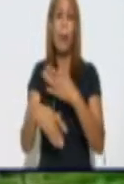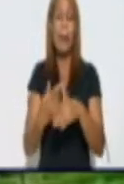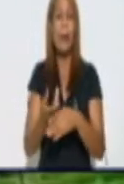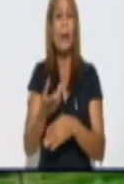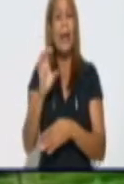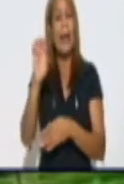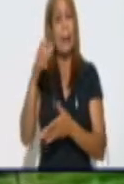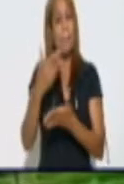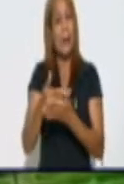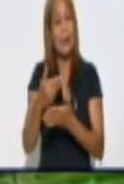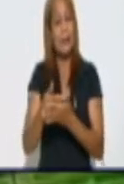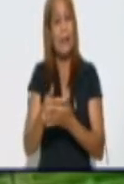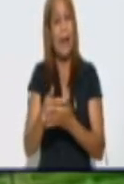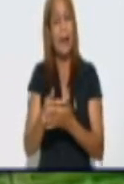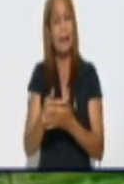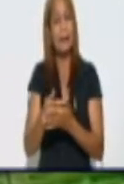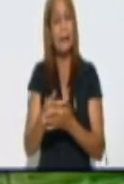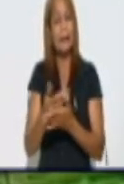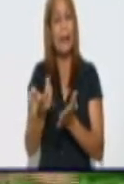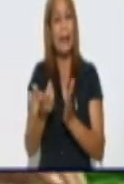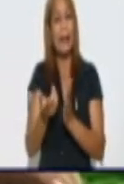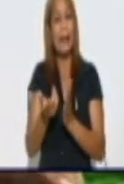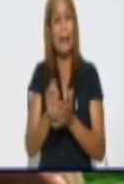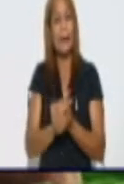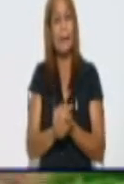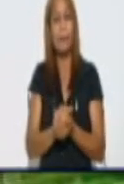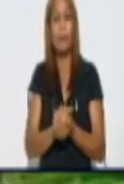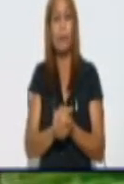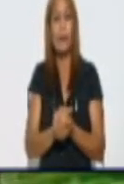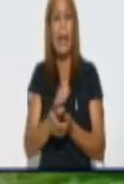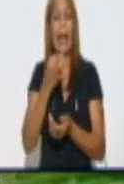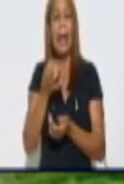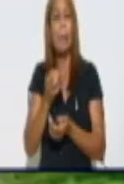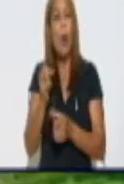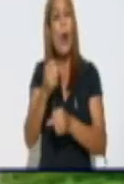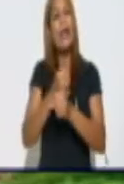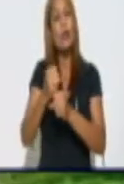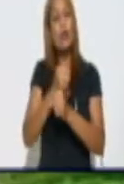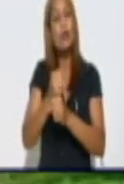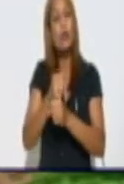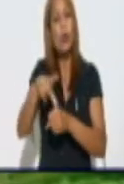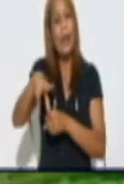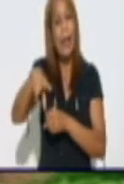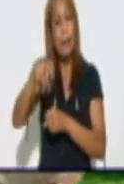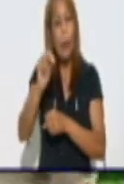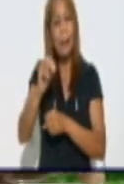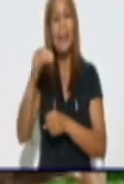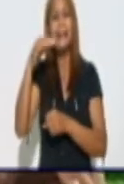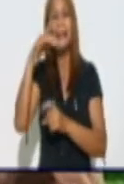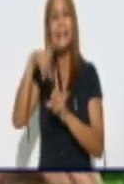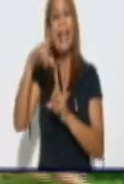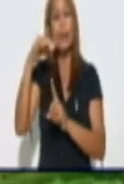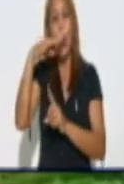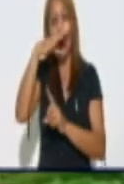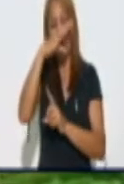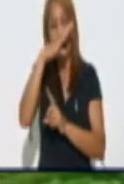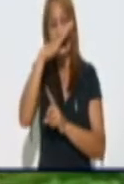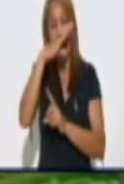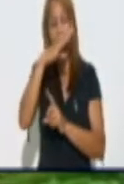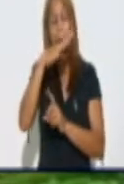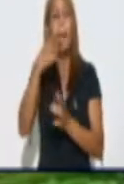través de Acueducto y Alcantarillado. Estamos hablando de el uso de la nueva tecnología, del móvil, de las redes, para poder pagar